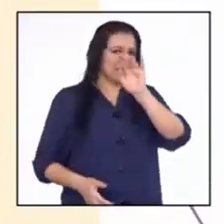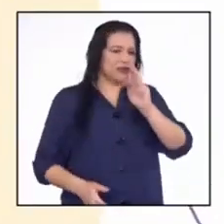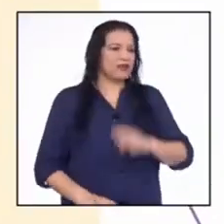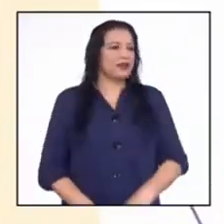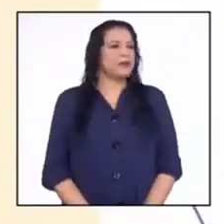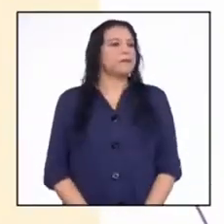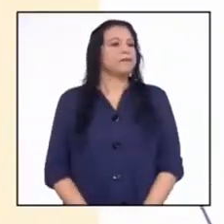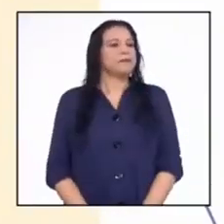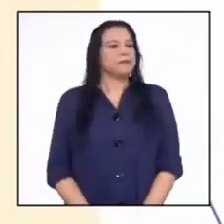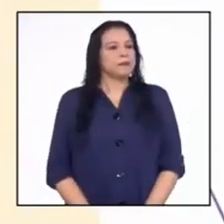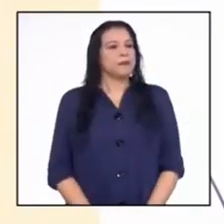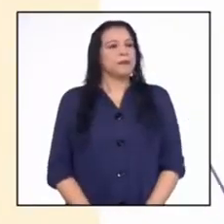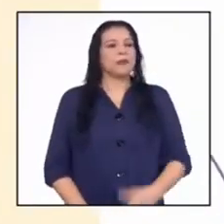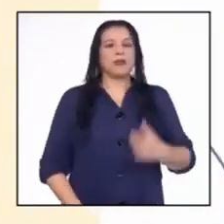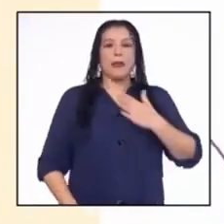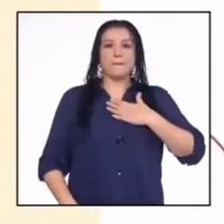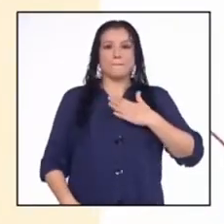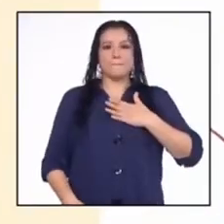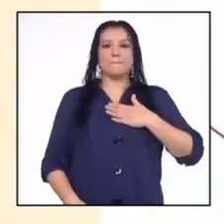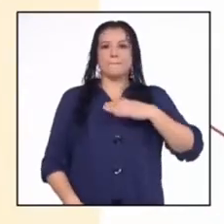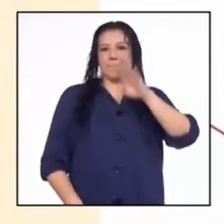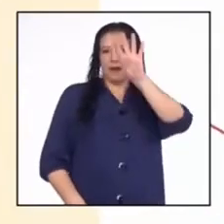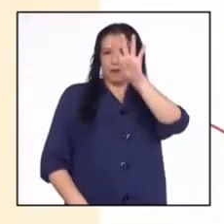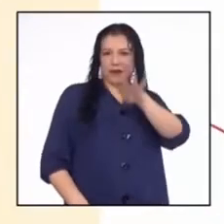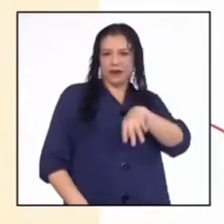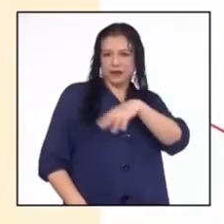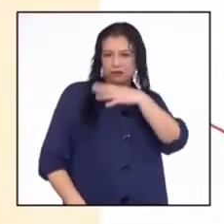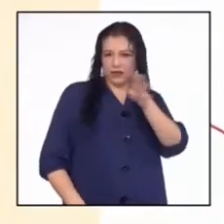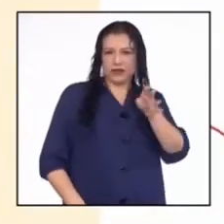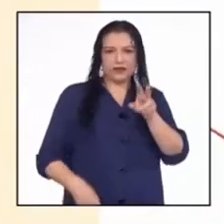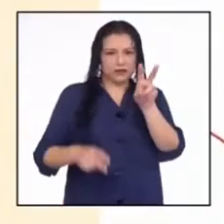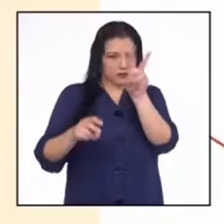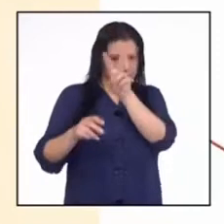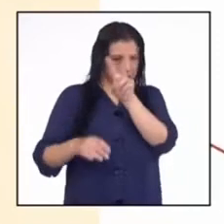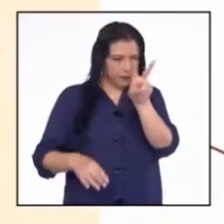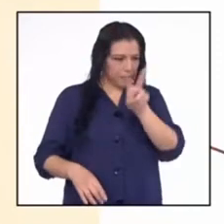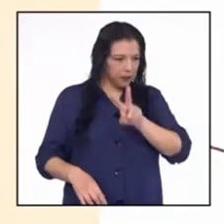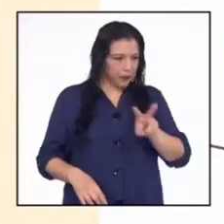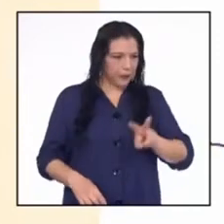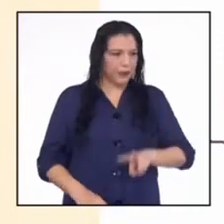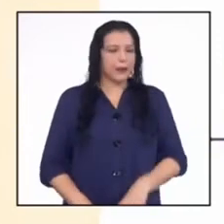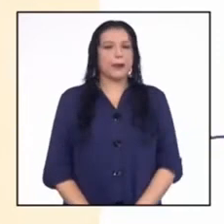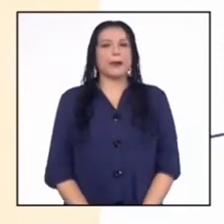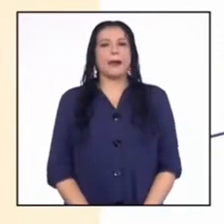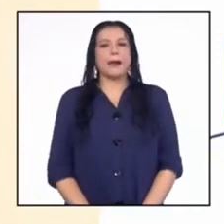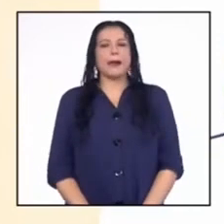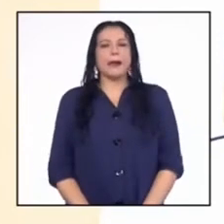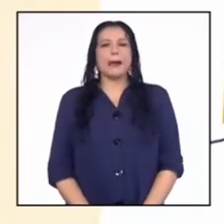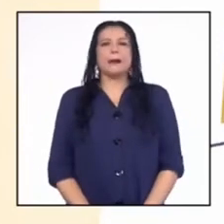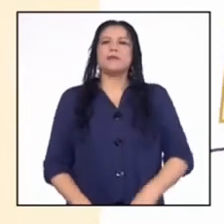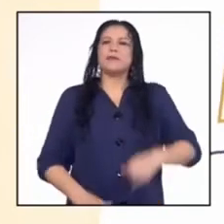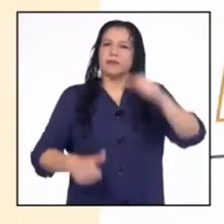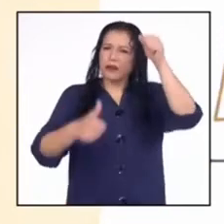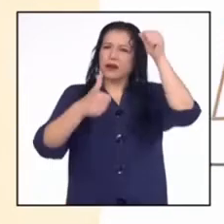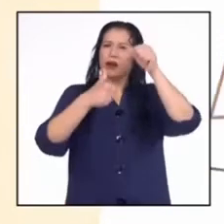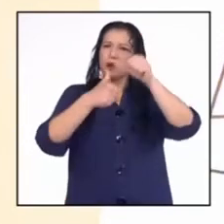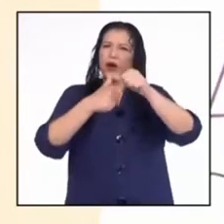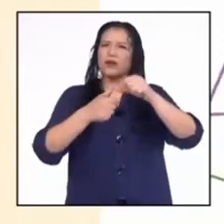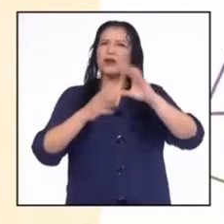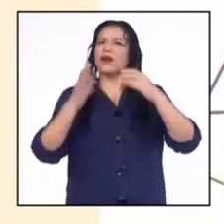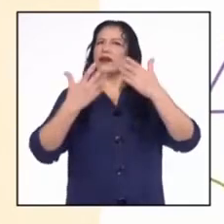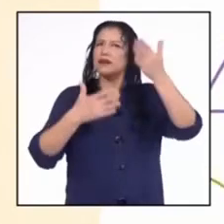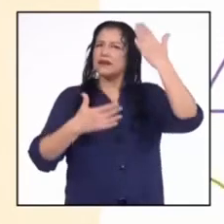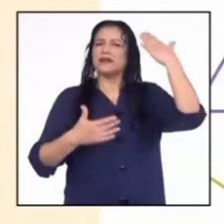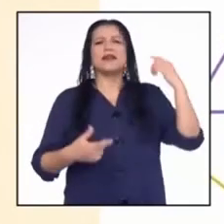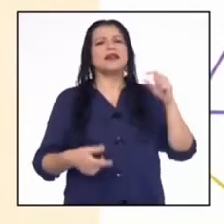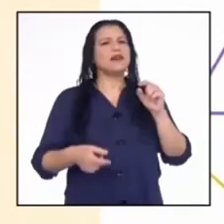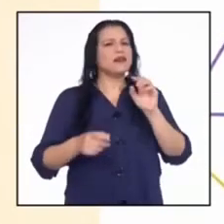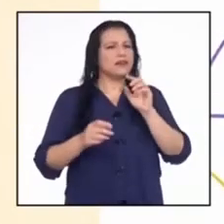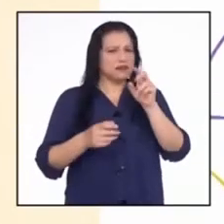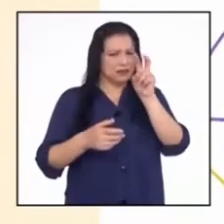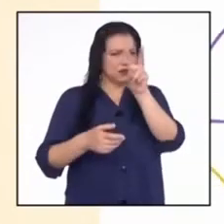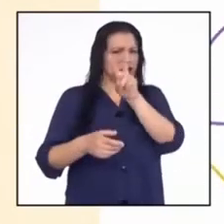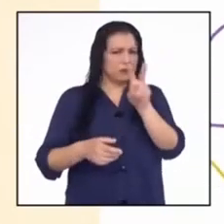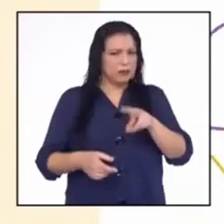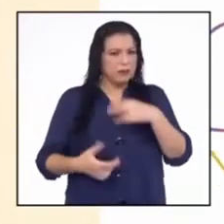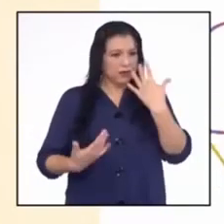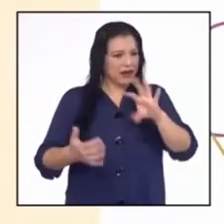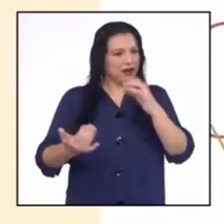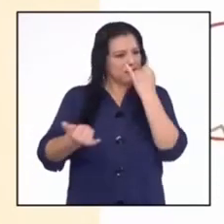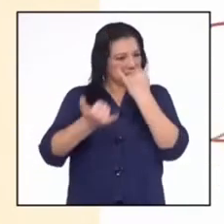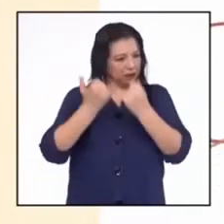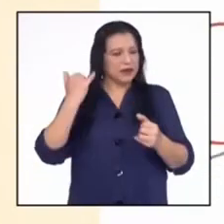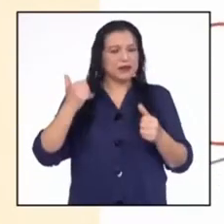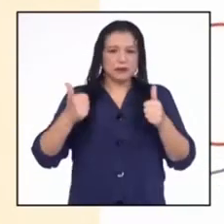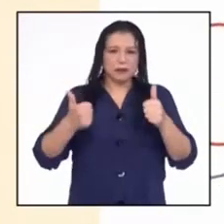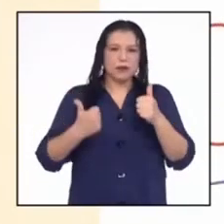Ya. Entonces, veamos mi planificación por unos momentos. Sí, recuerdo que lo vimos en la clase anterior. Ya lo